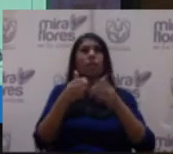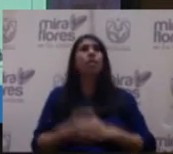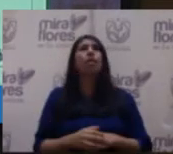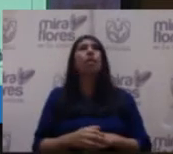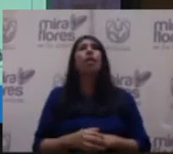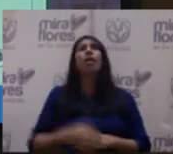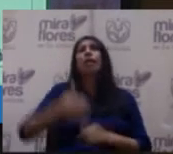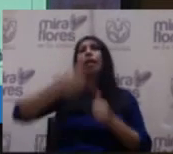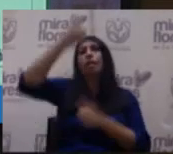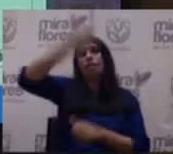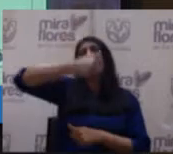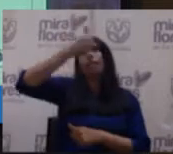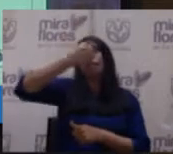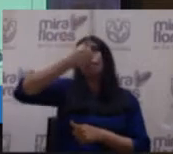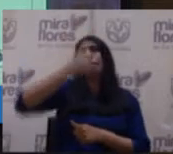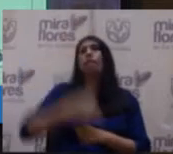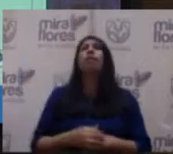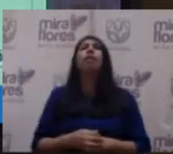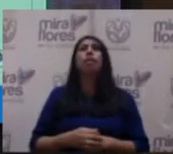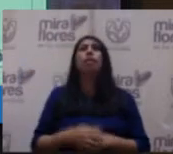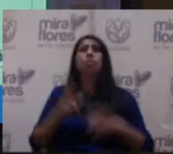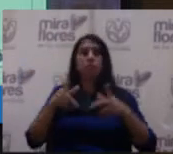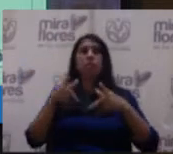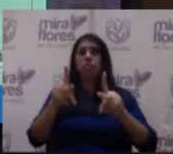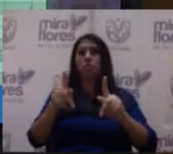la gerencia de autorización y control.